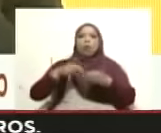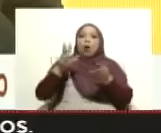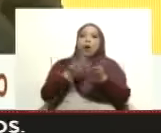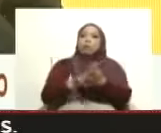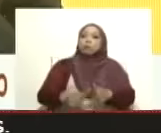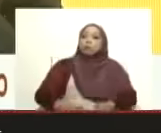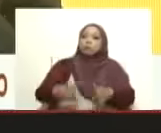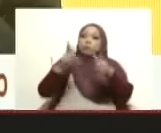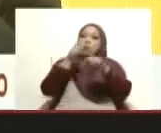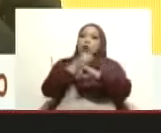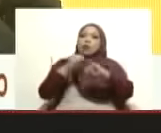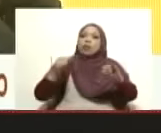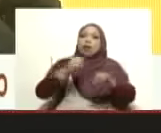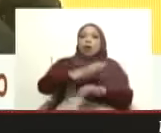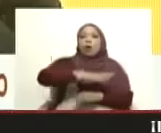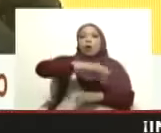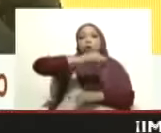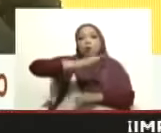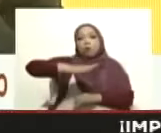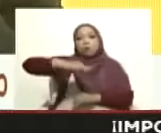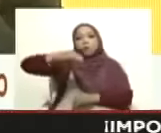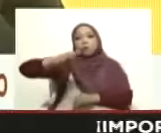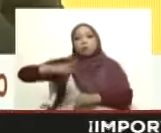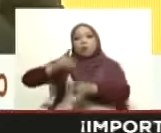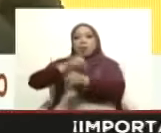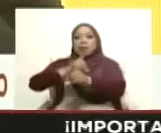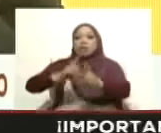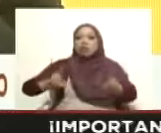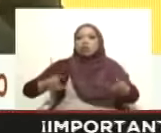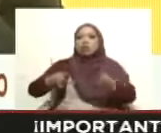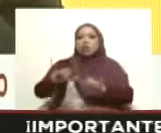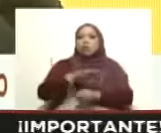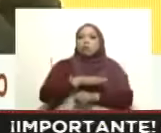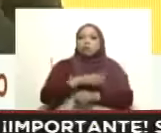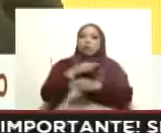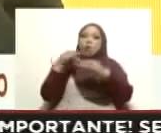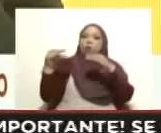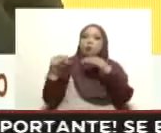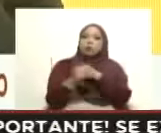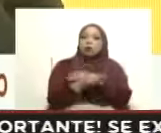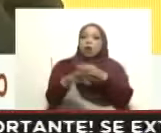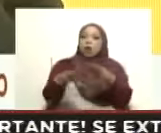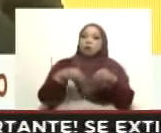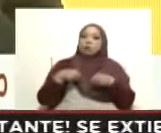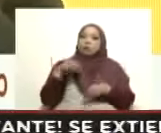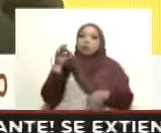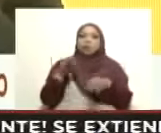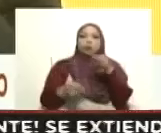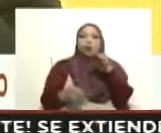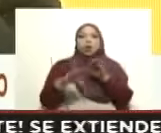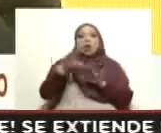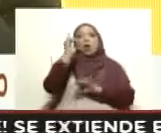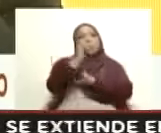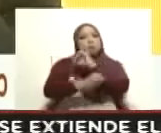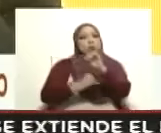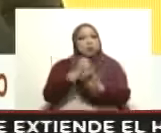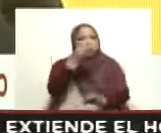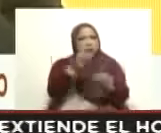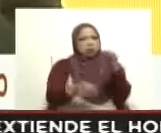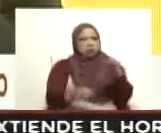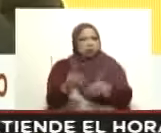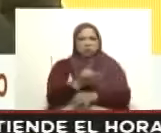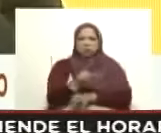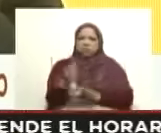limítrofes con Guyana rechazamos y No aceptamos la jurisdicción de la Corte Internacional de Justicia